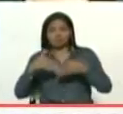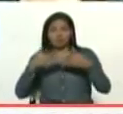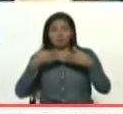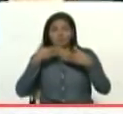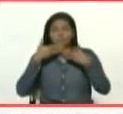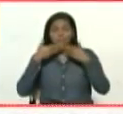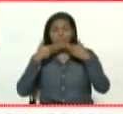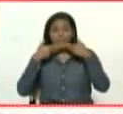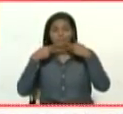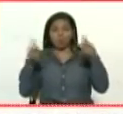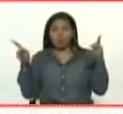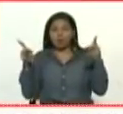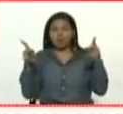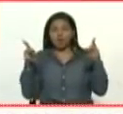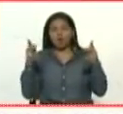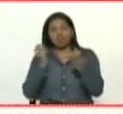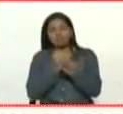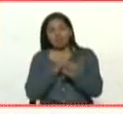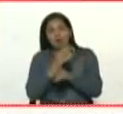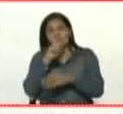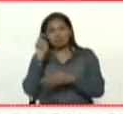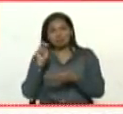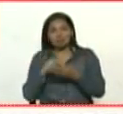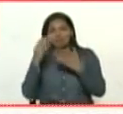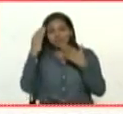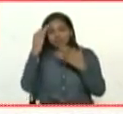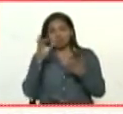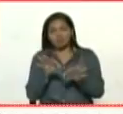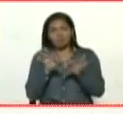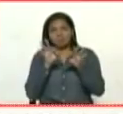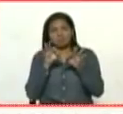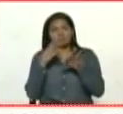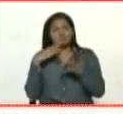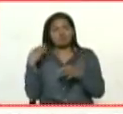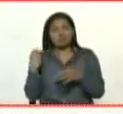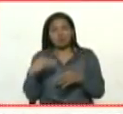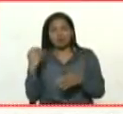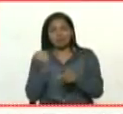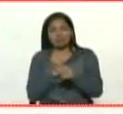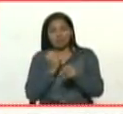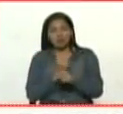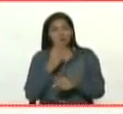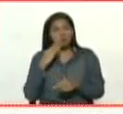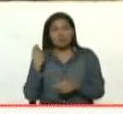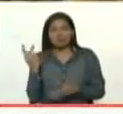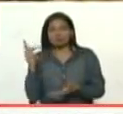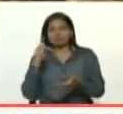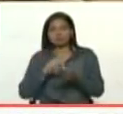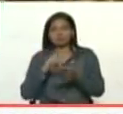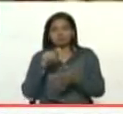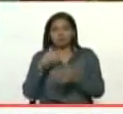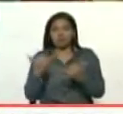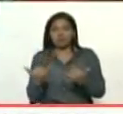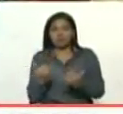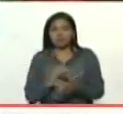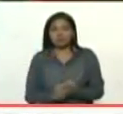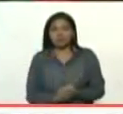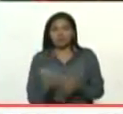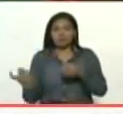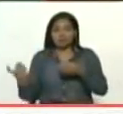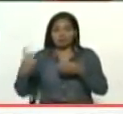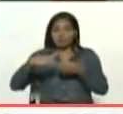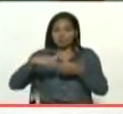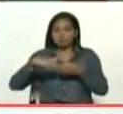desarrollo nacional. Saludo de manera muy especial a los jóvenes de Chamba Juvenil presentes aquí, que se